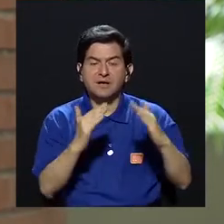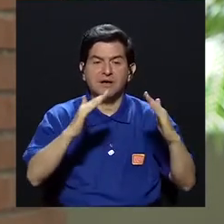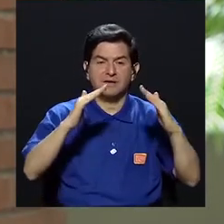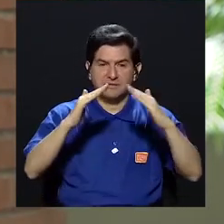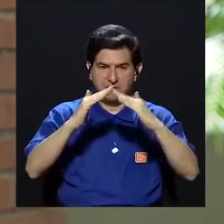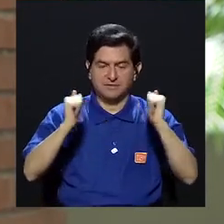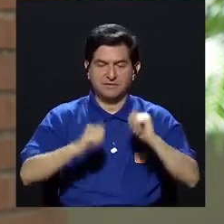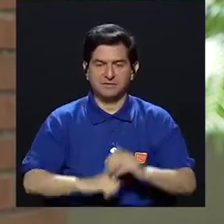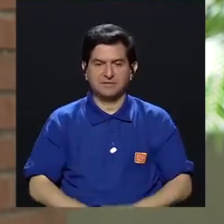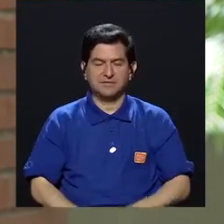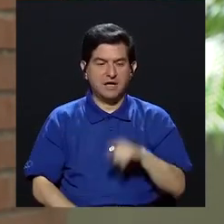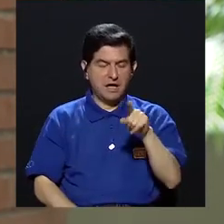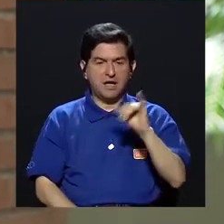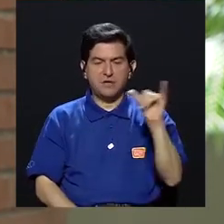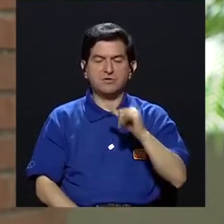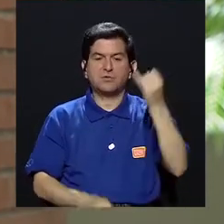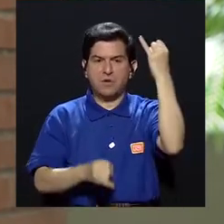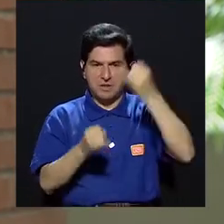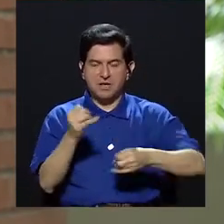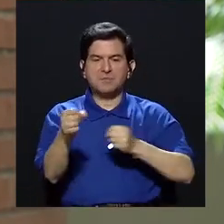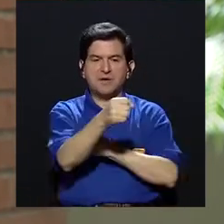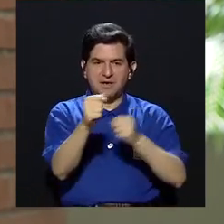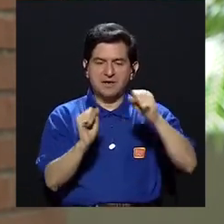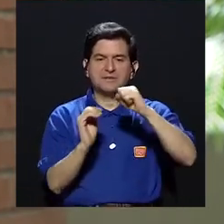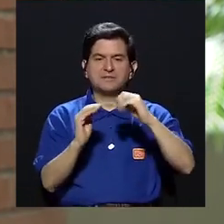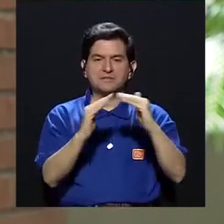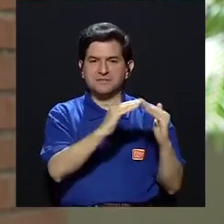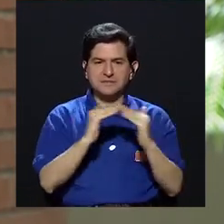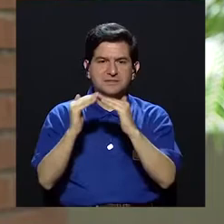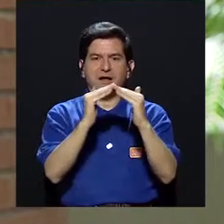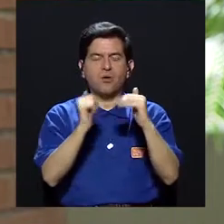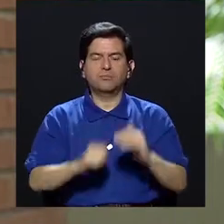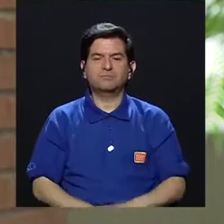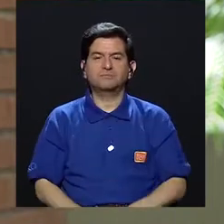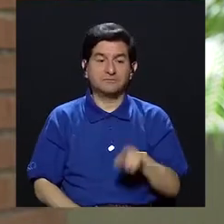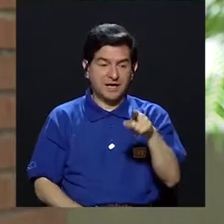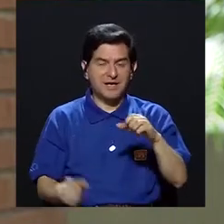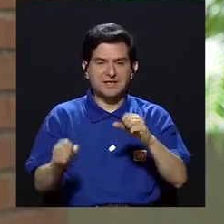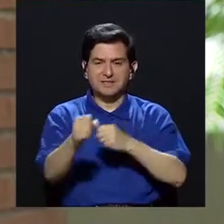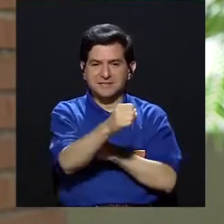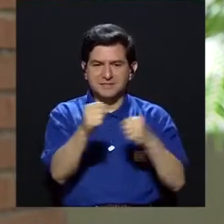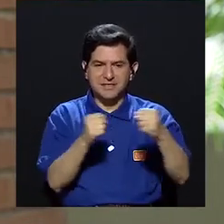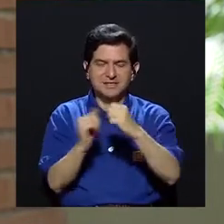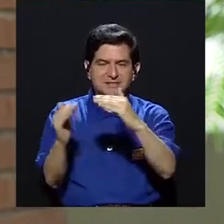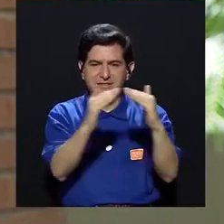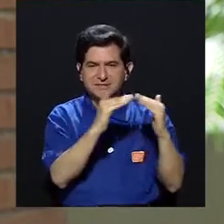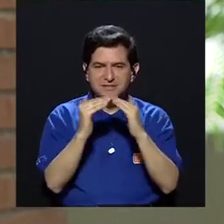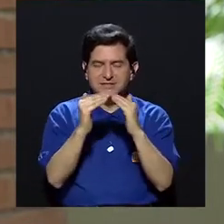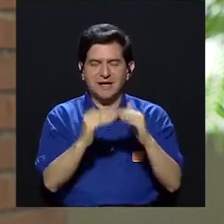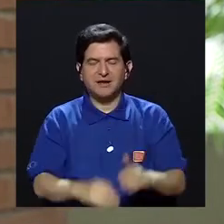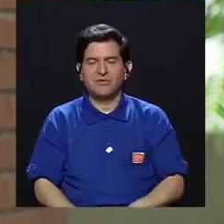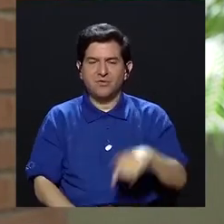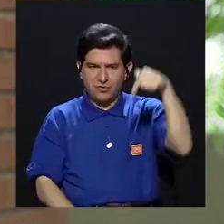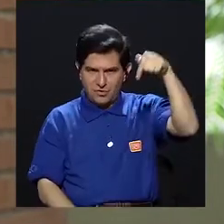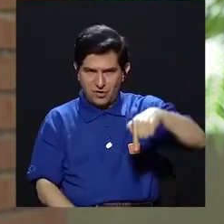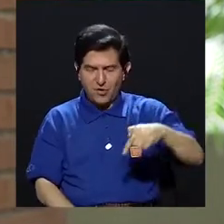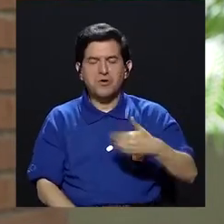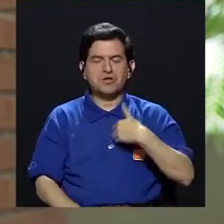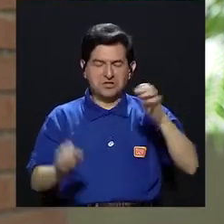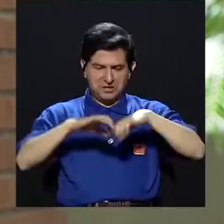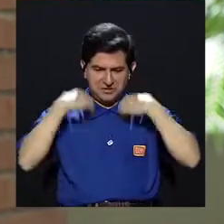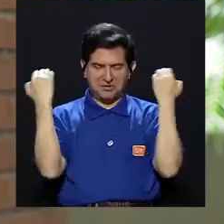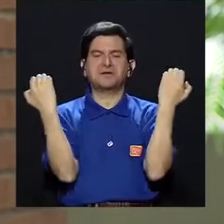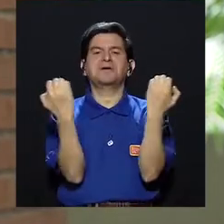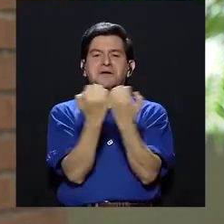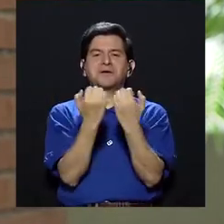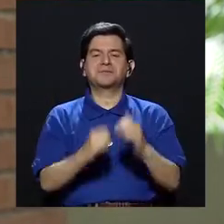de vivienda, ellos también concluyen el salón comunal. Entonces es un salón comunal que hoy por hoy está